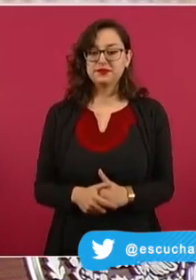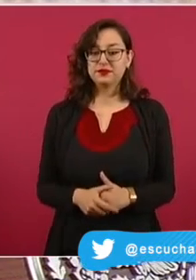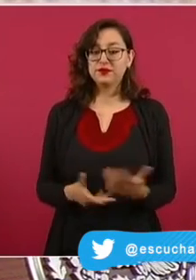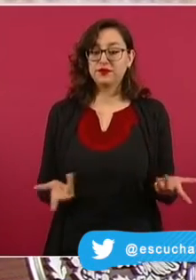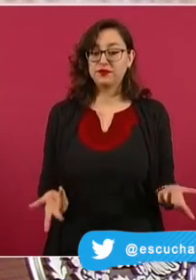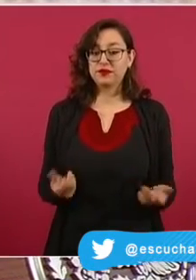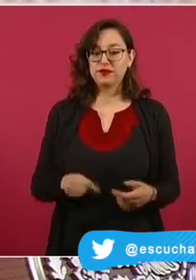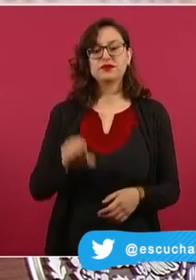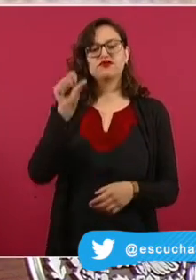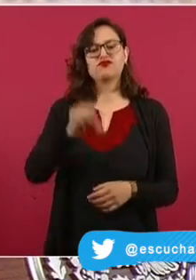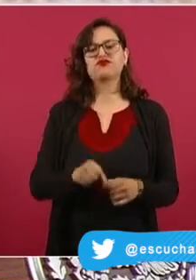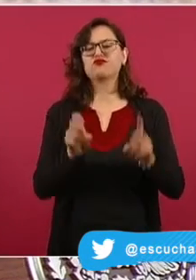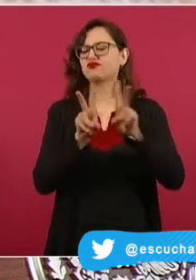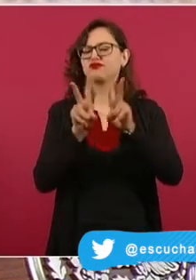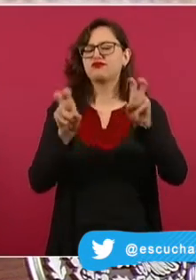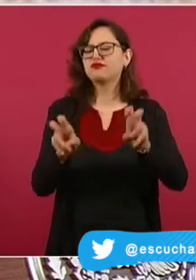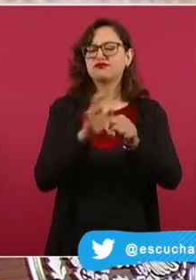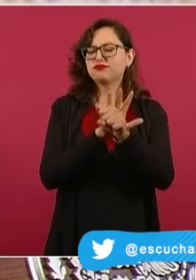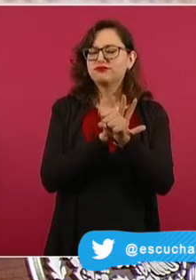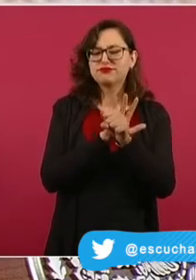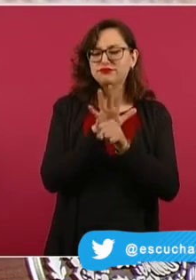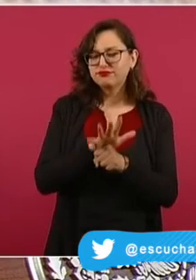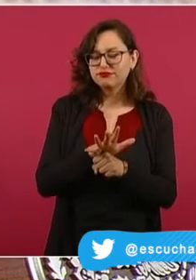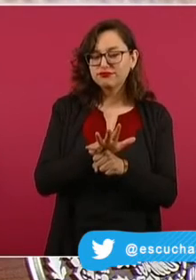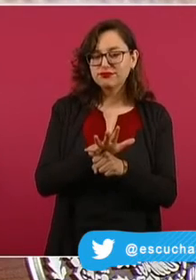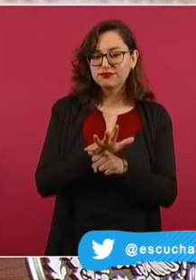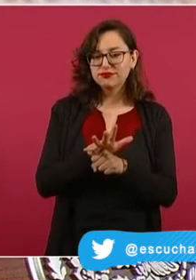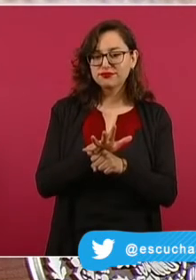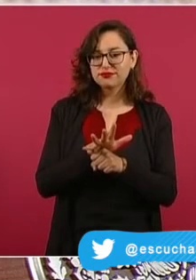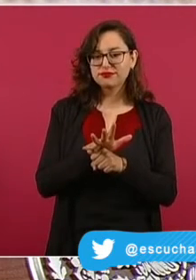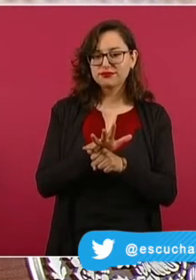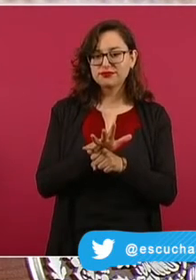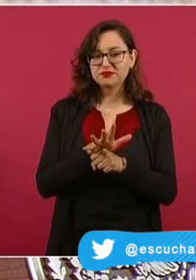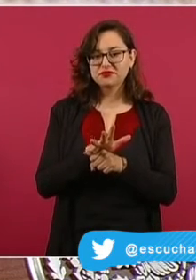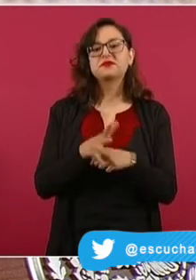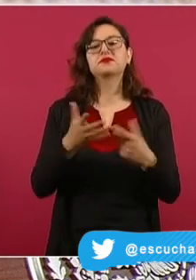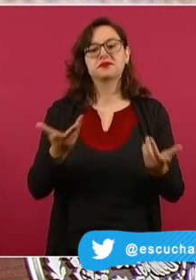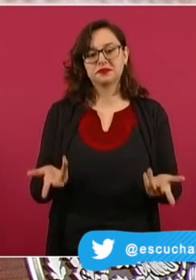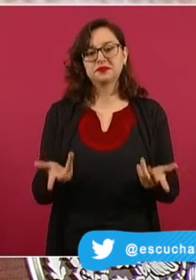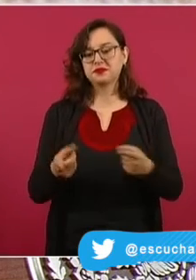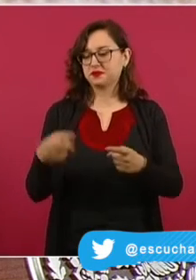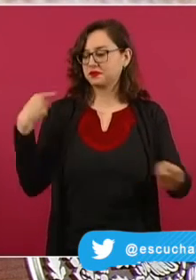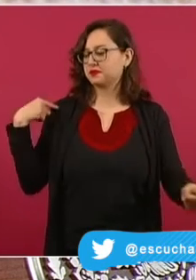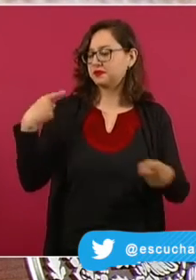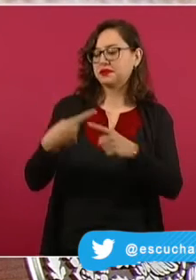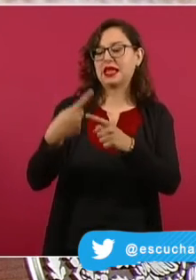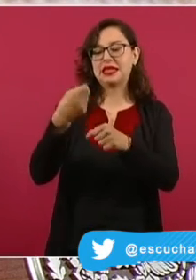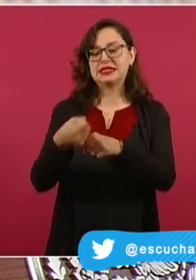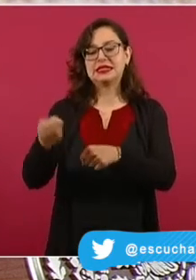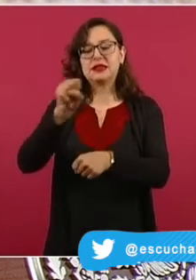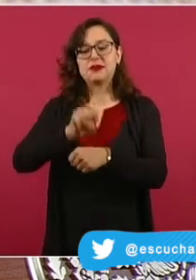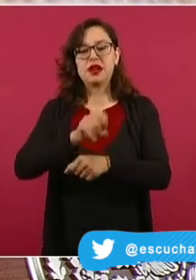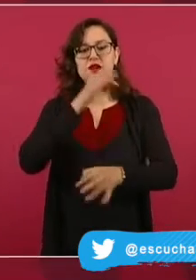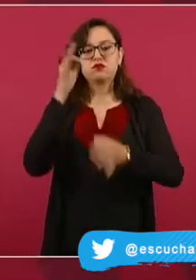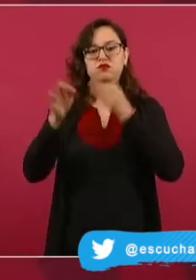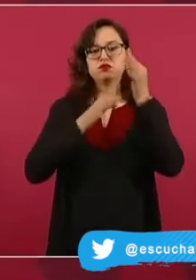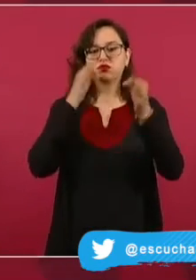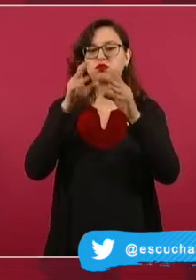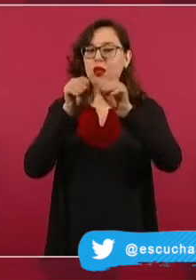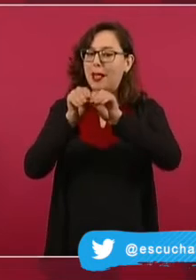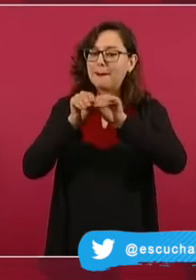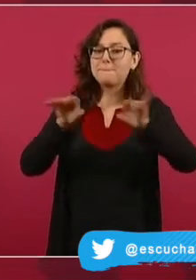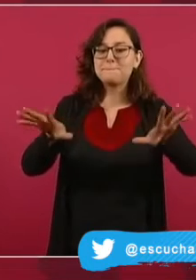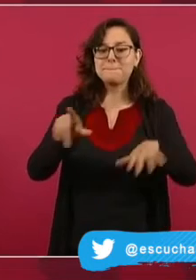del ex gobernador de Chihuahua, México, procedente de Estados Unidos, en donde se logró su captura. El motivo de esta revisión es que se